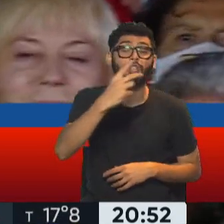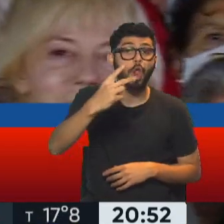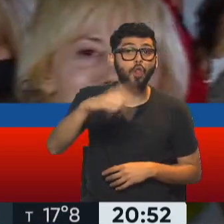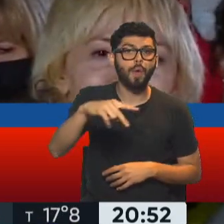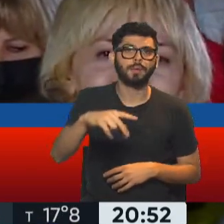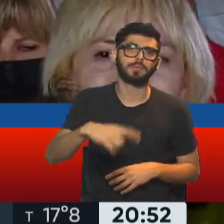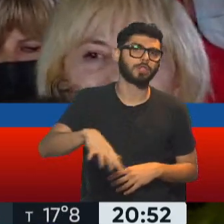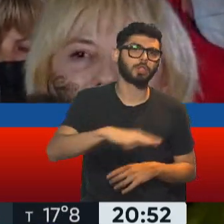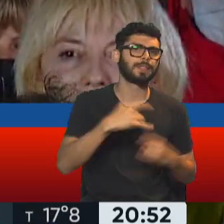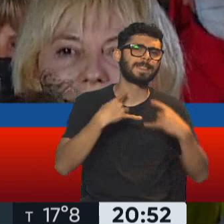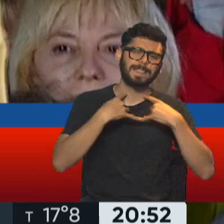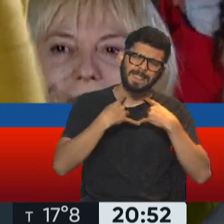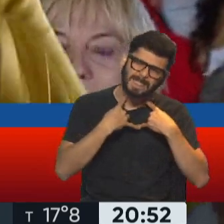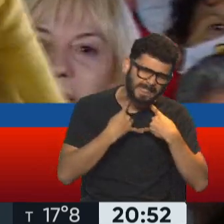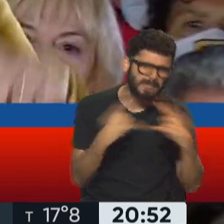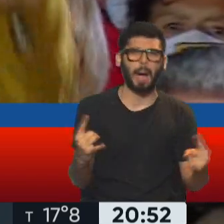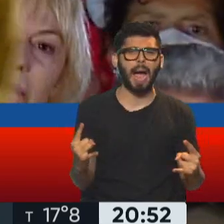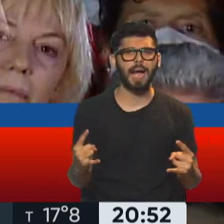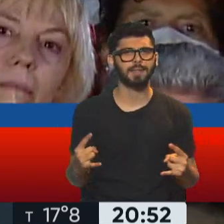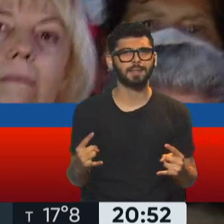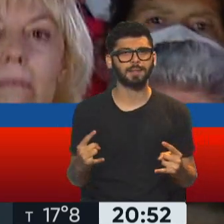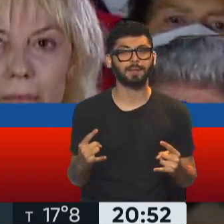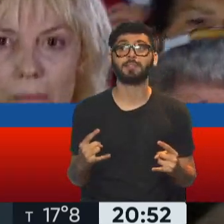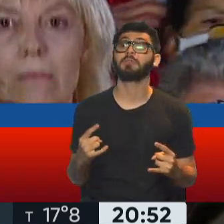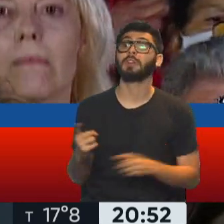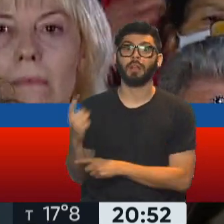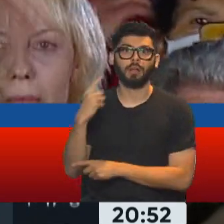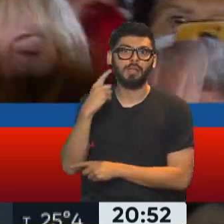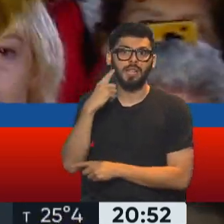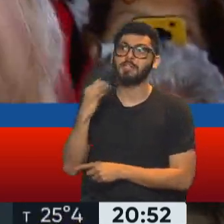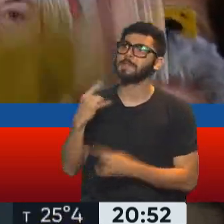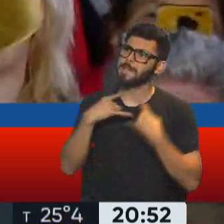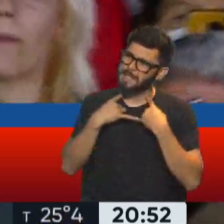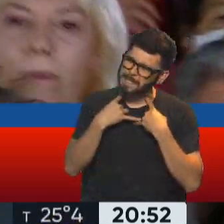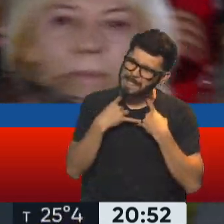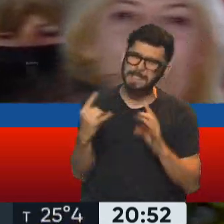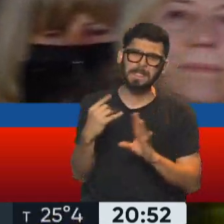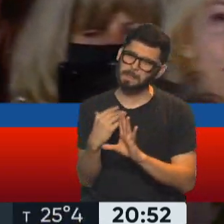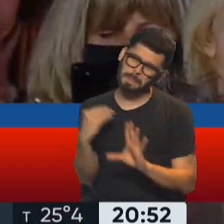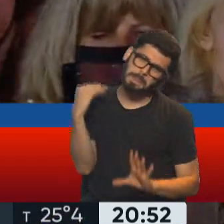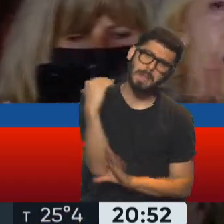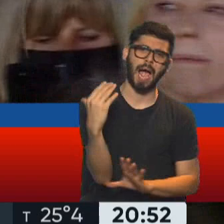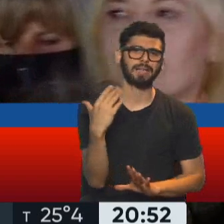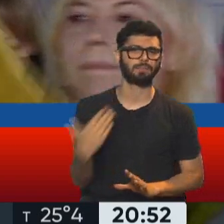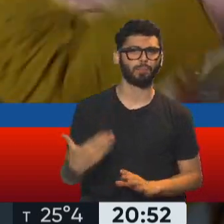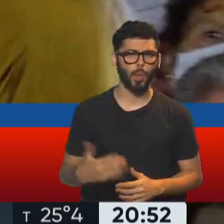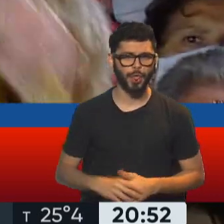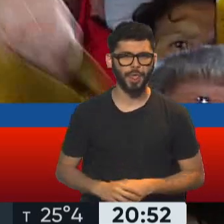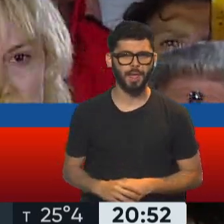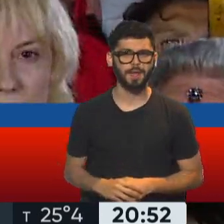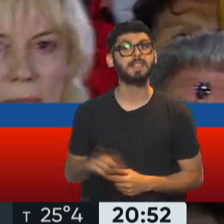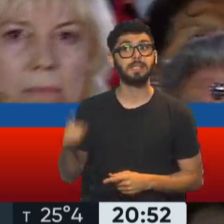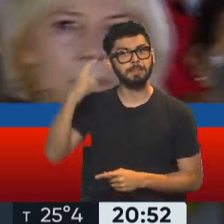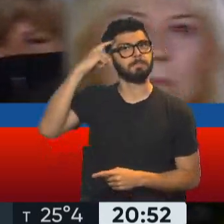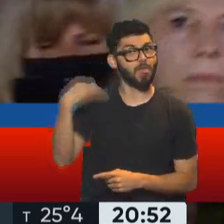que gritar más fuerte. Tienen que saber que podemos gritar más fuerte. Y tiene